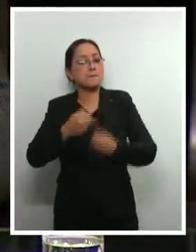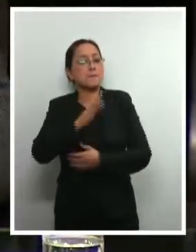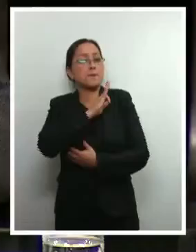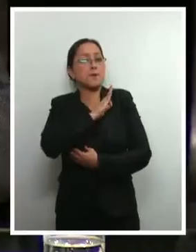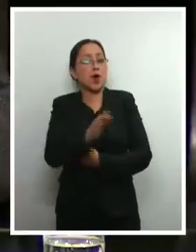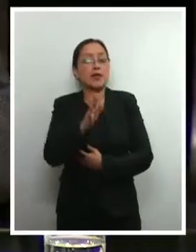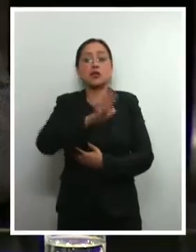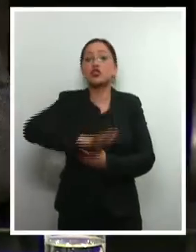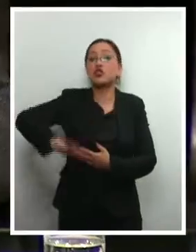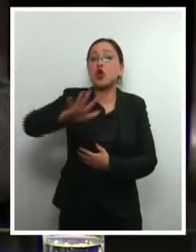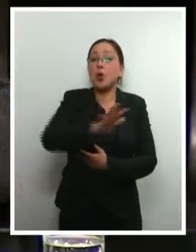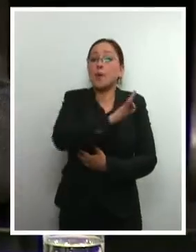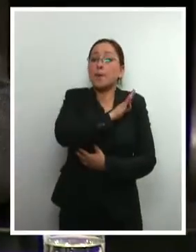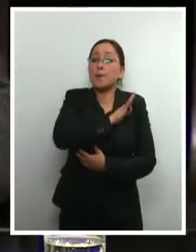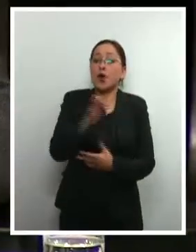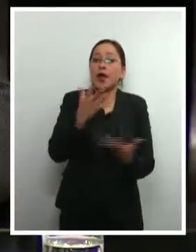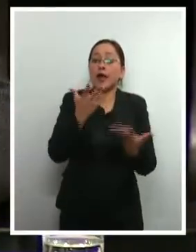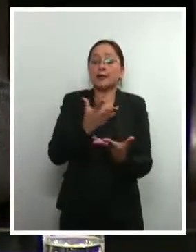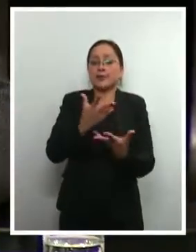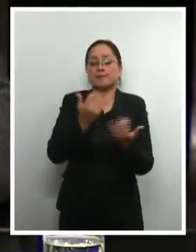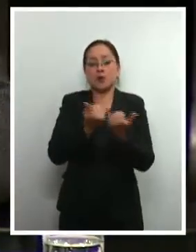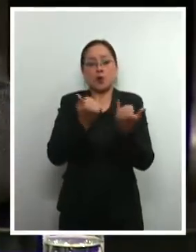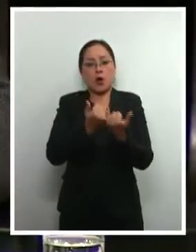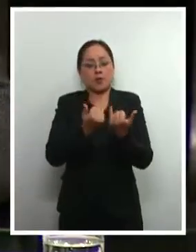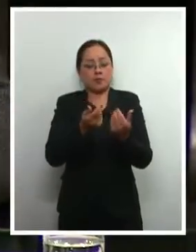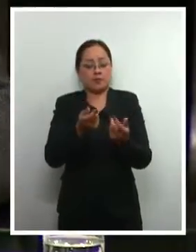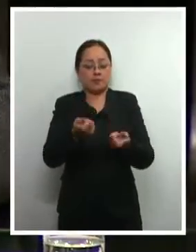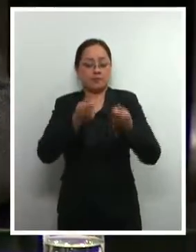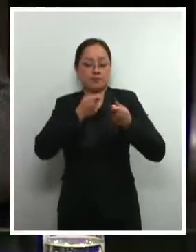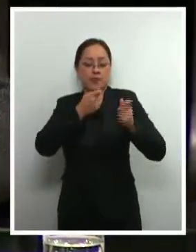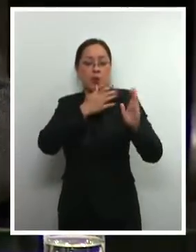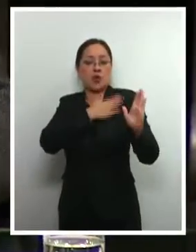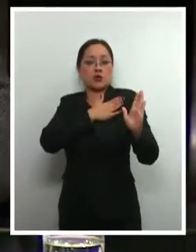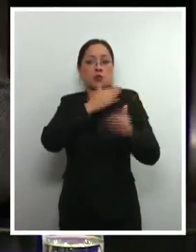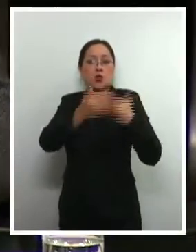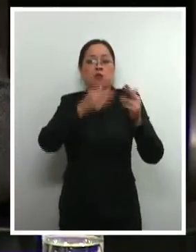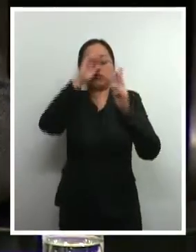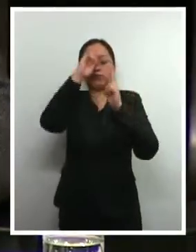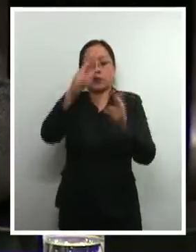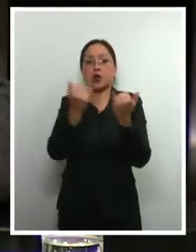nos permita honrar los compromisos y construir los